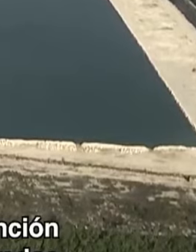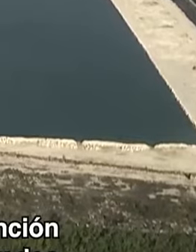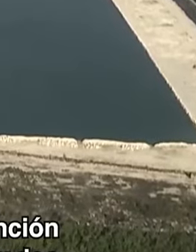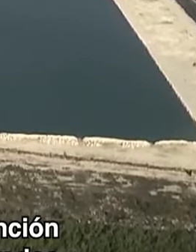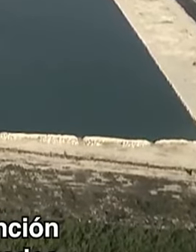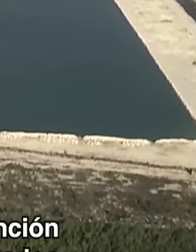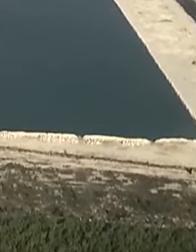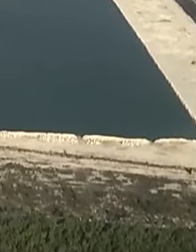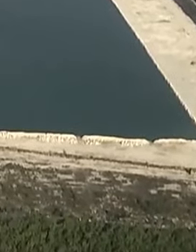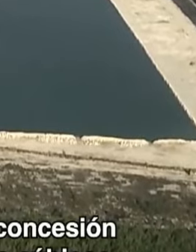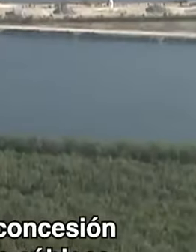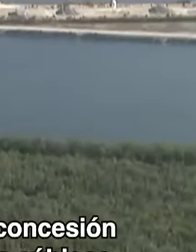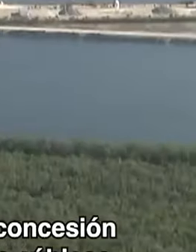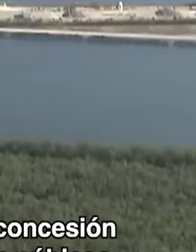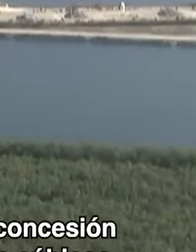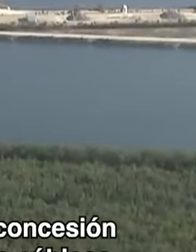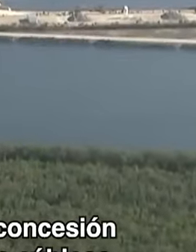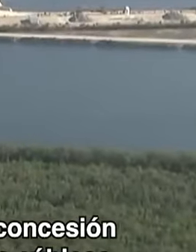Es el paraíso.